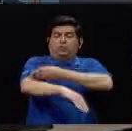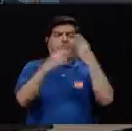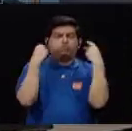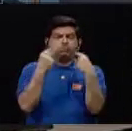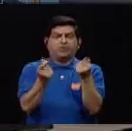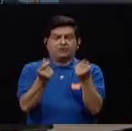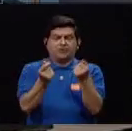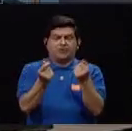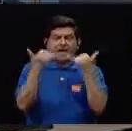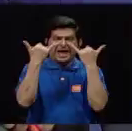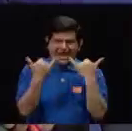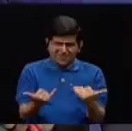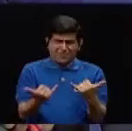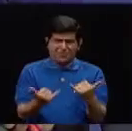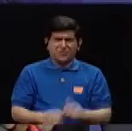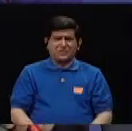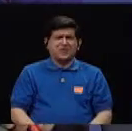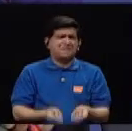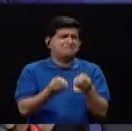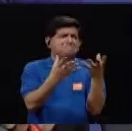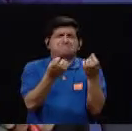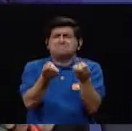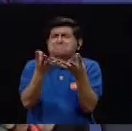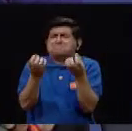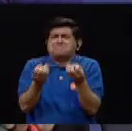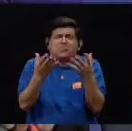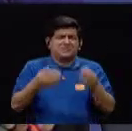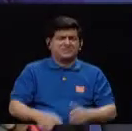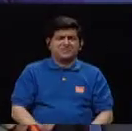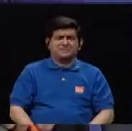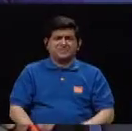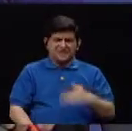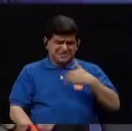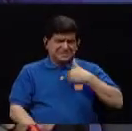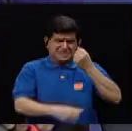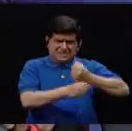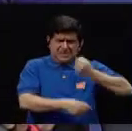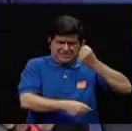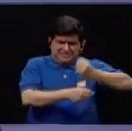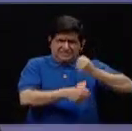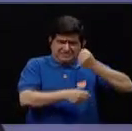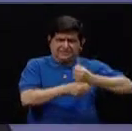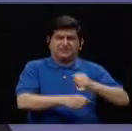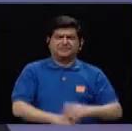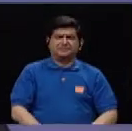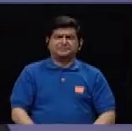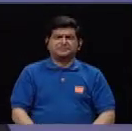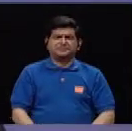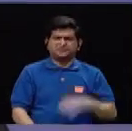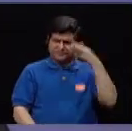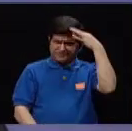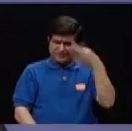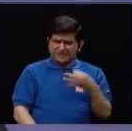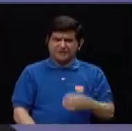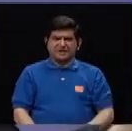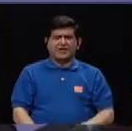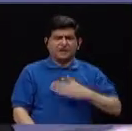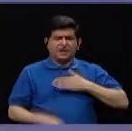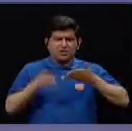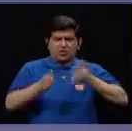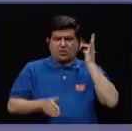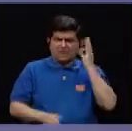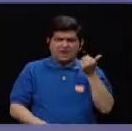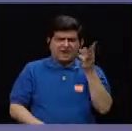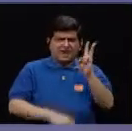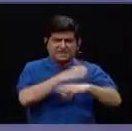la espuma, ¿verdad? Claro. Ahora ya es un montón lo que hay, un montón lo que se hace. Por lo tanto, me parece que si mi hija, que